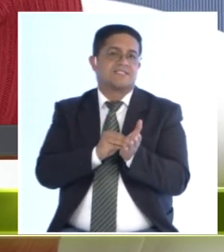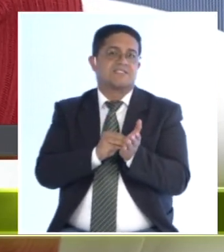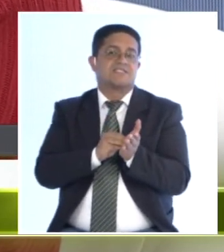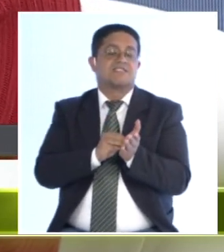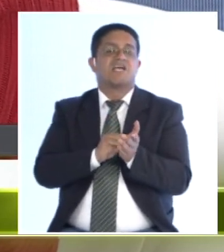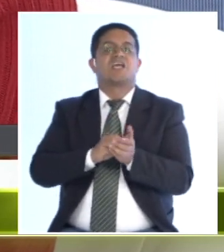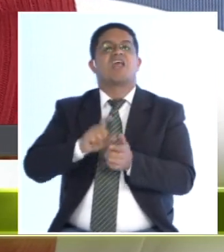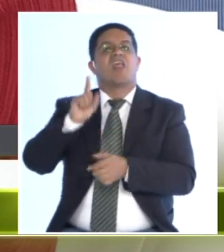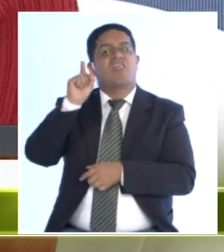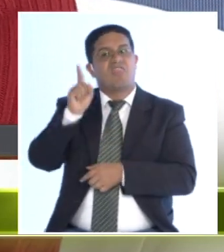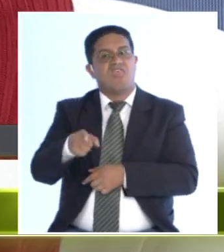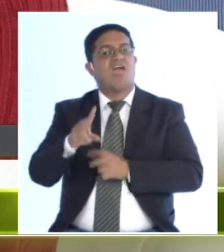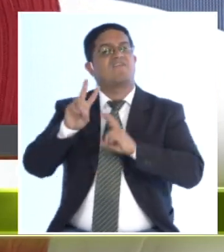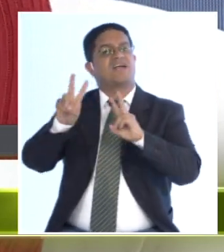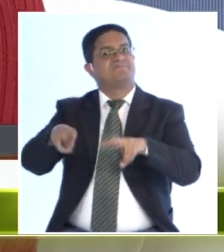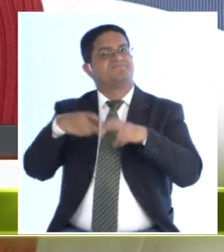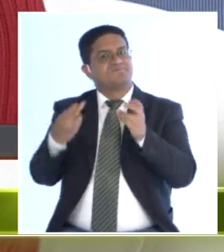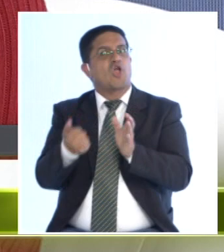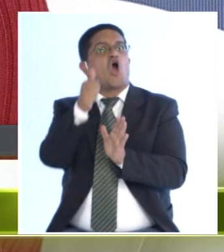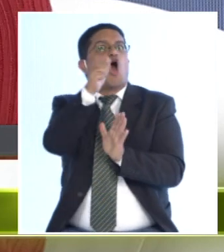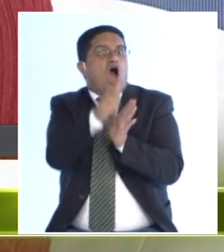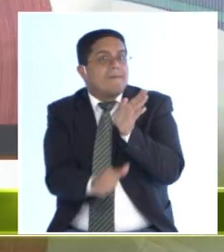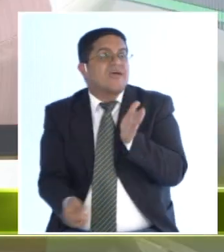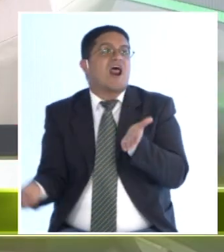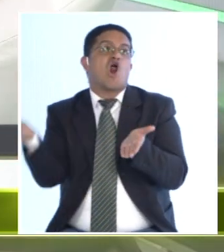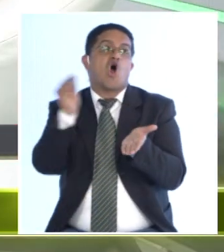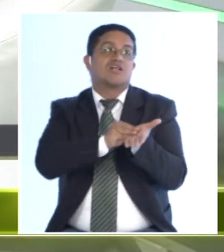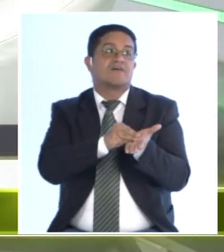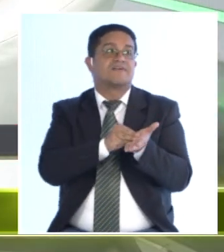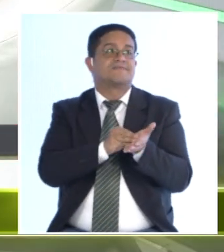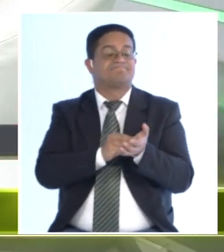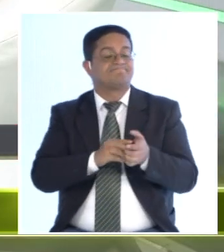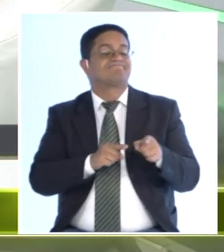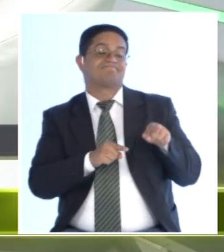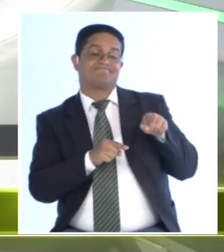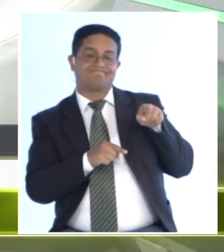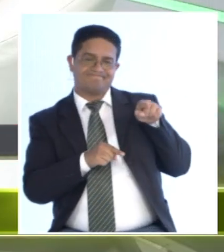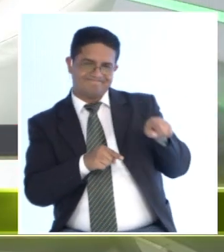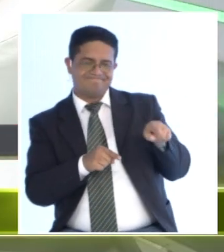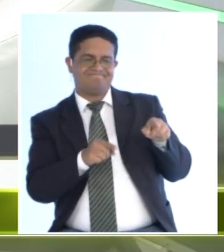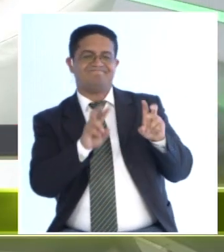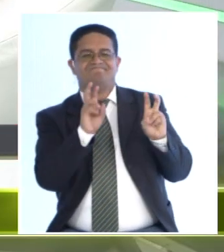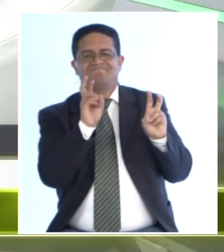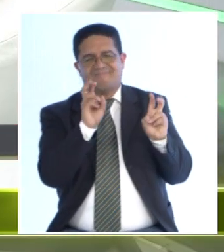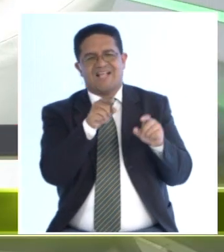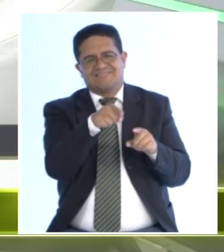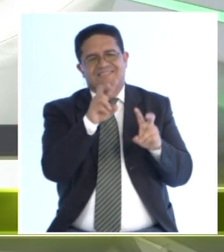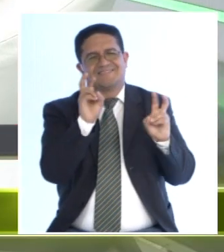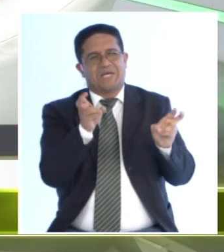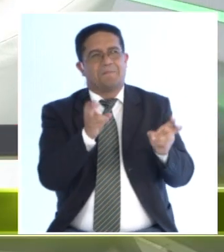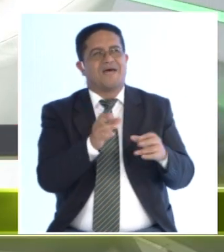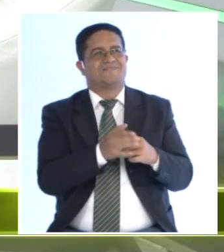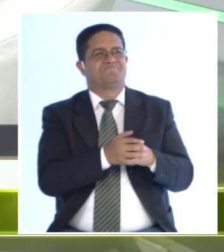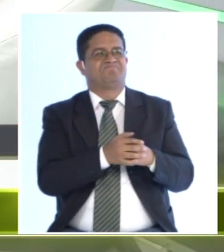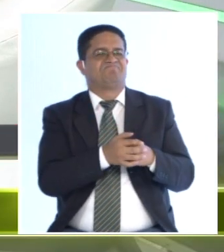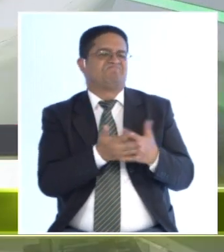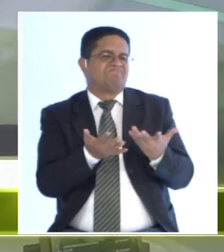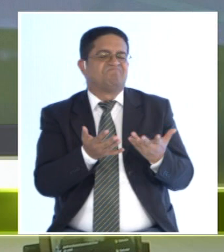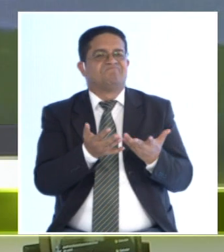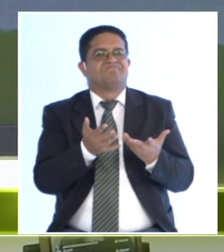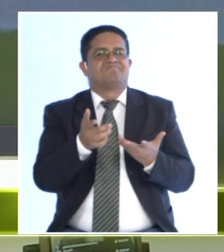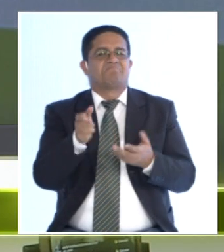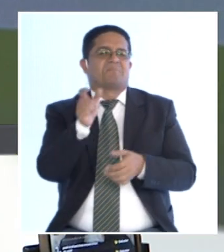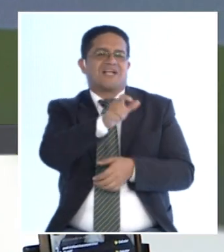a volver a intervenir al paciente. Sí, precisamente como la necrosis avascular es un tema de pacientes de 30